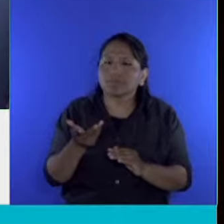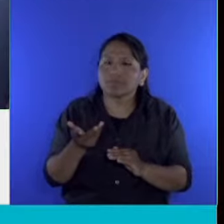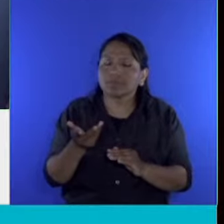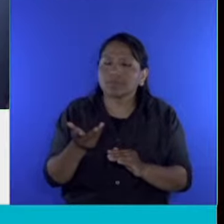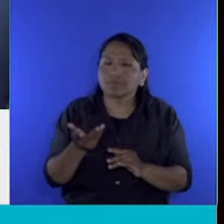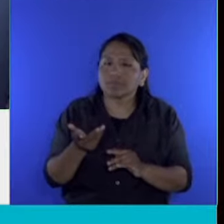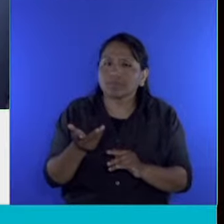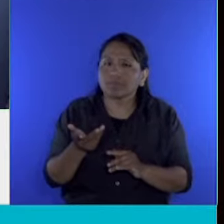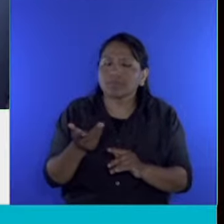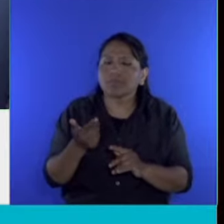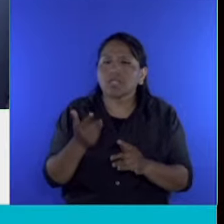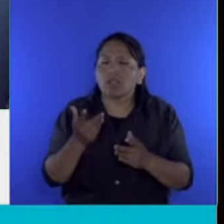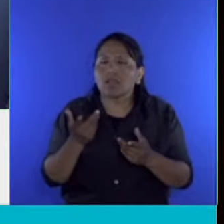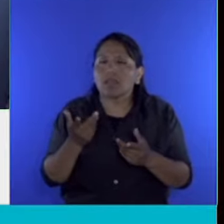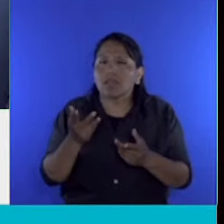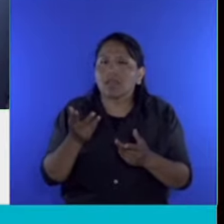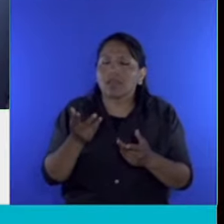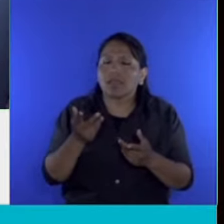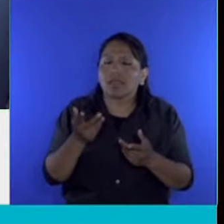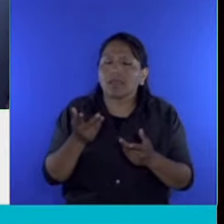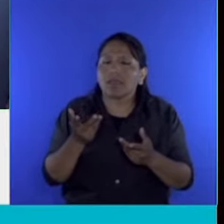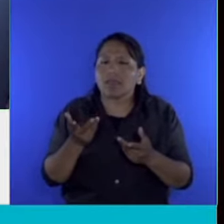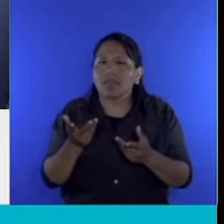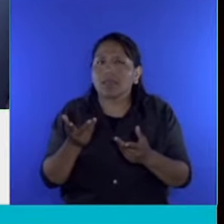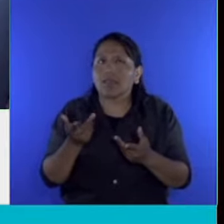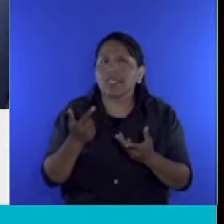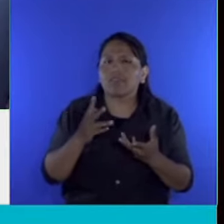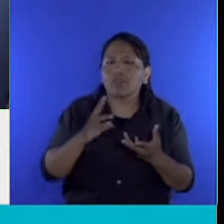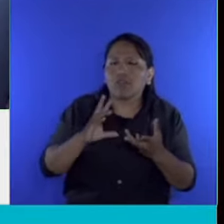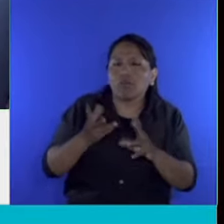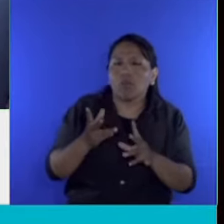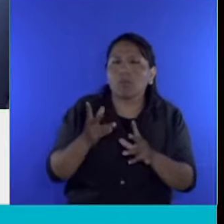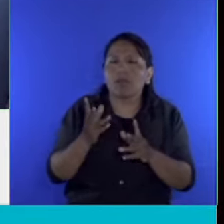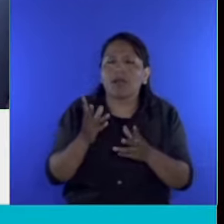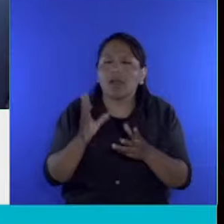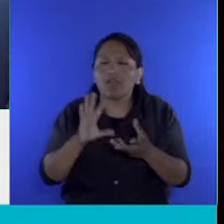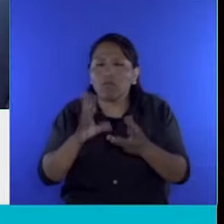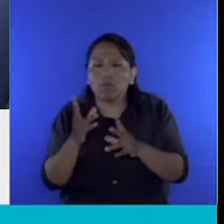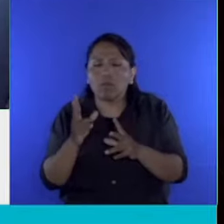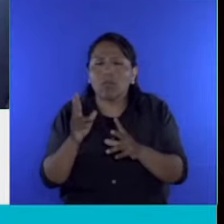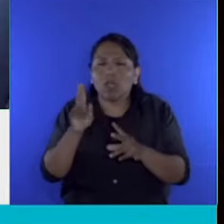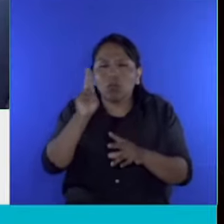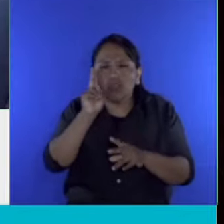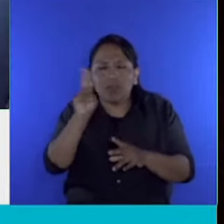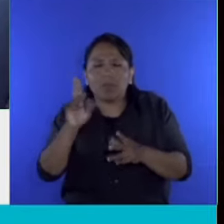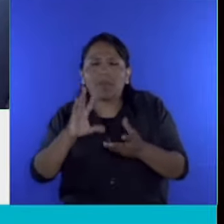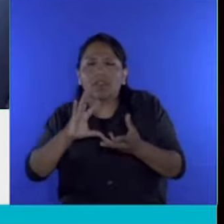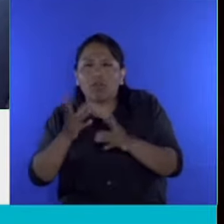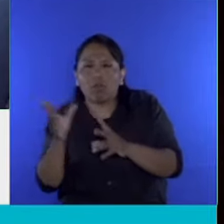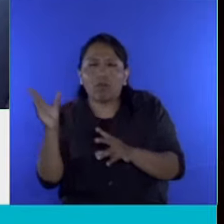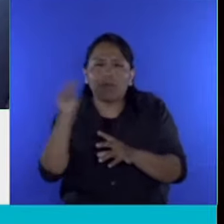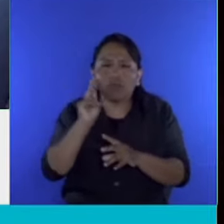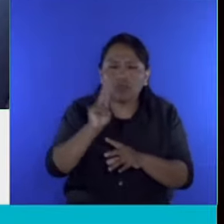también por cómo se trata el audiovisual en en la mayoría de los países